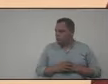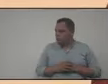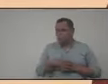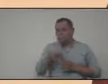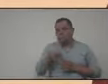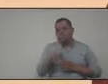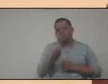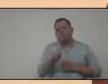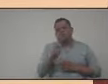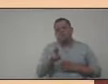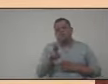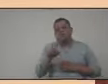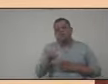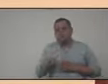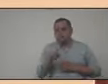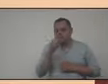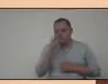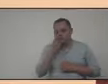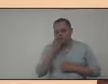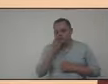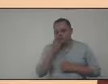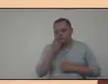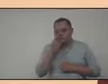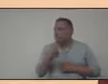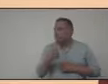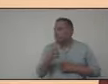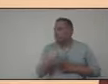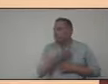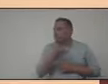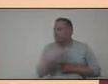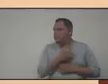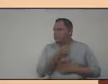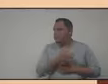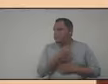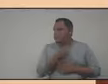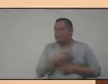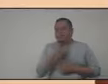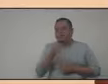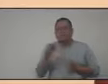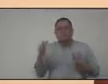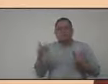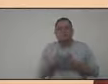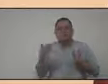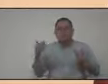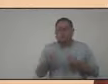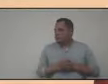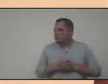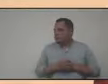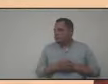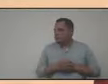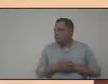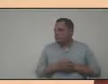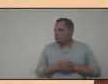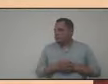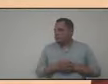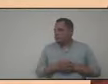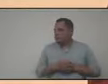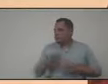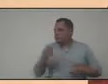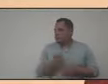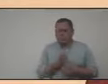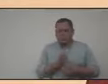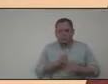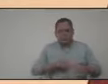PQR que están pasando y muy seguramente, pues, desafortunadamente después las tutelas. De nada sirve que usted haga un trabajo como el que está